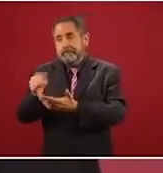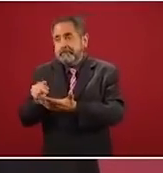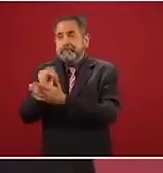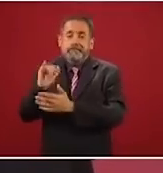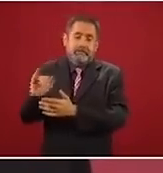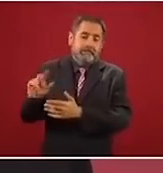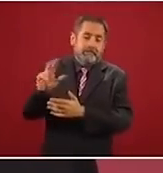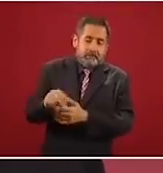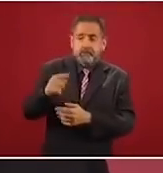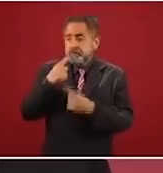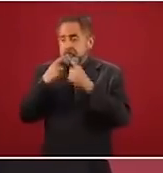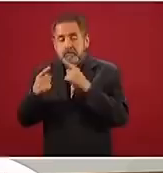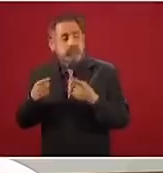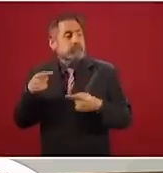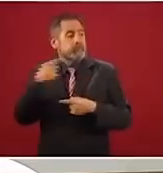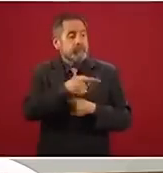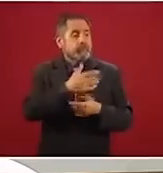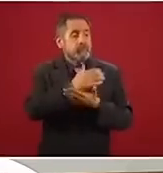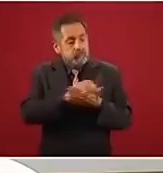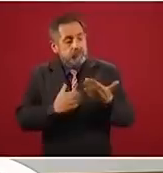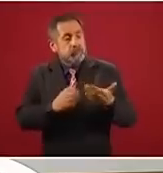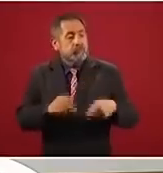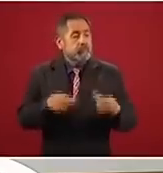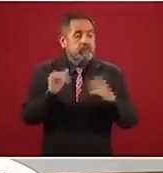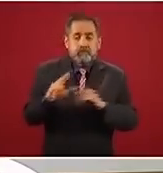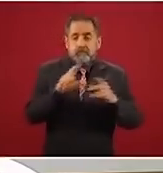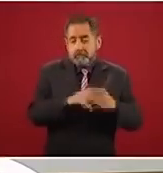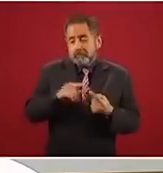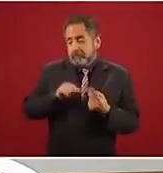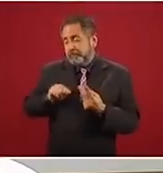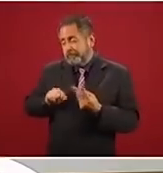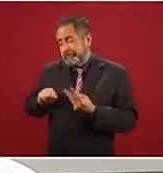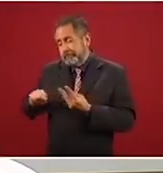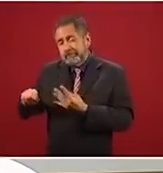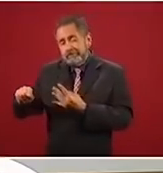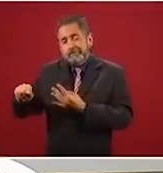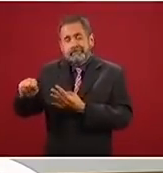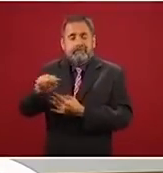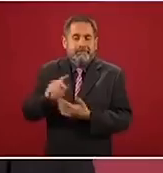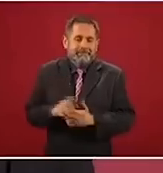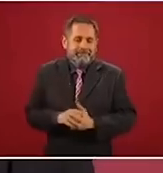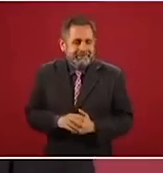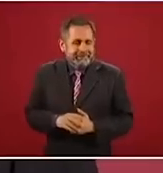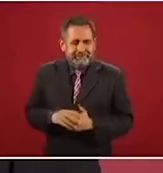decida licitar para la compra consolidada, falta